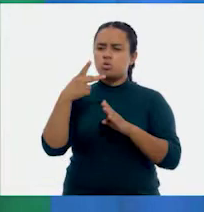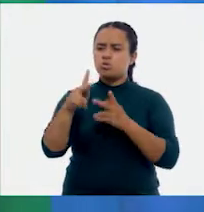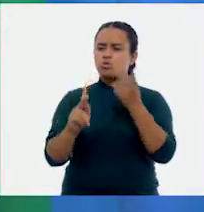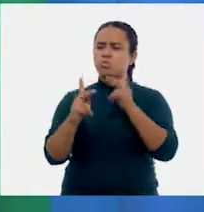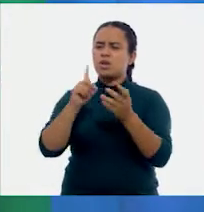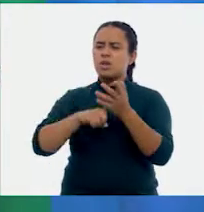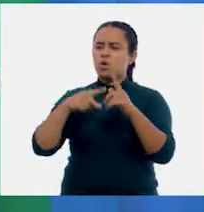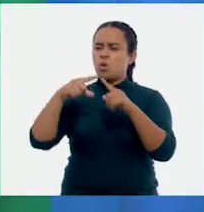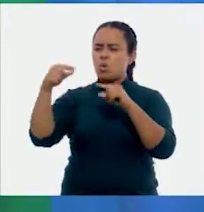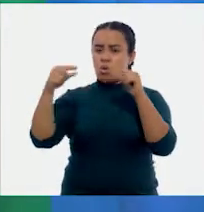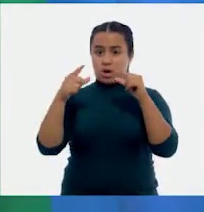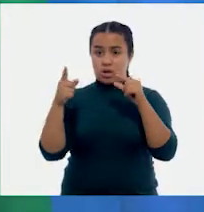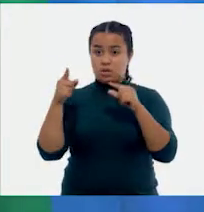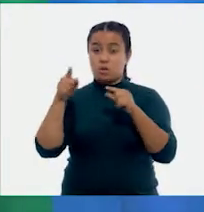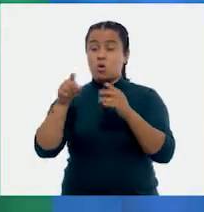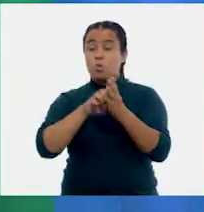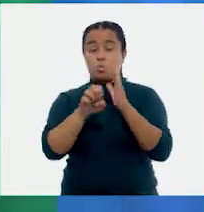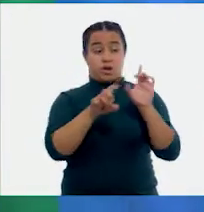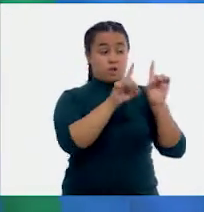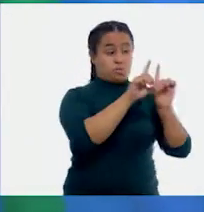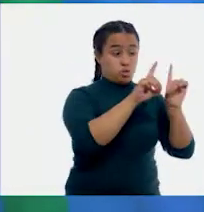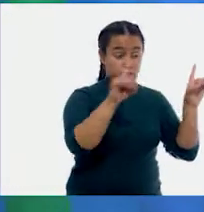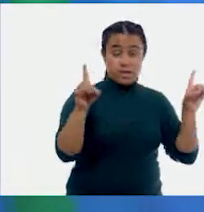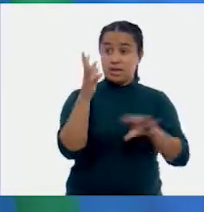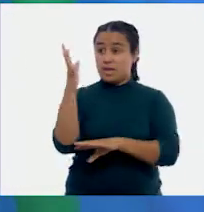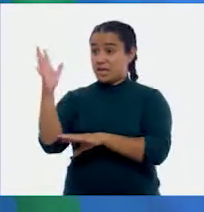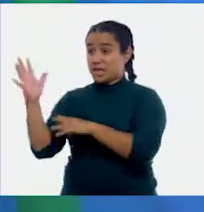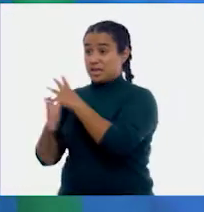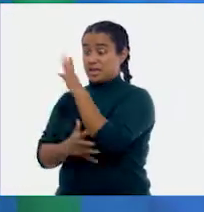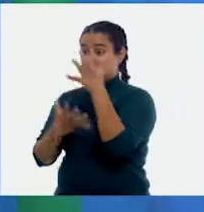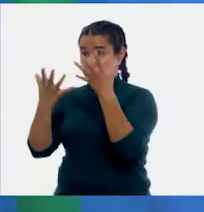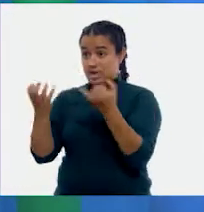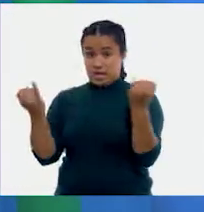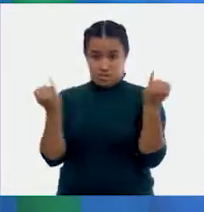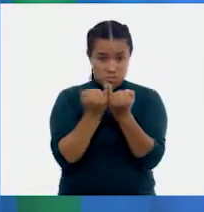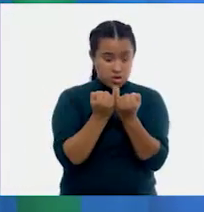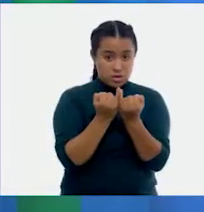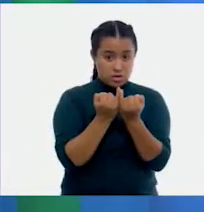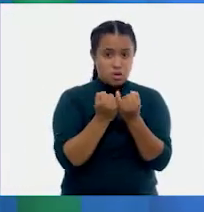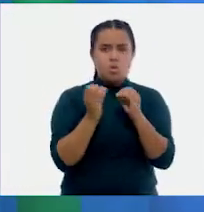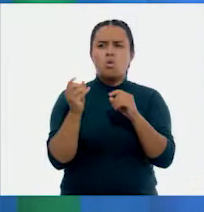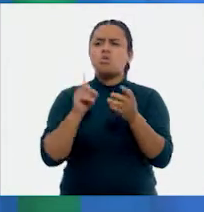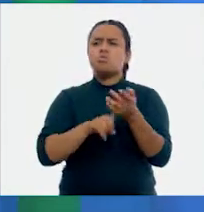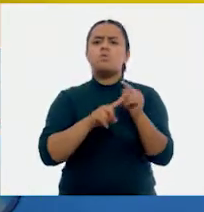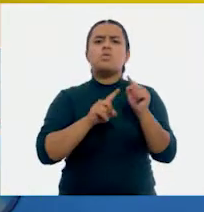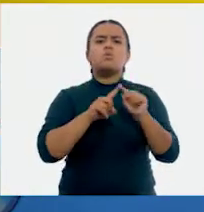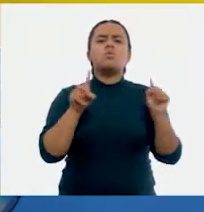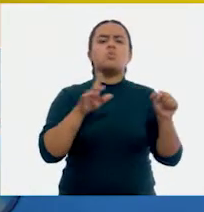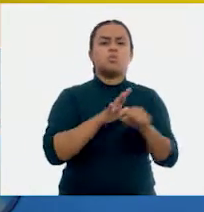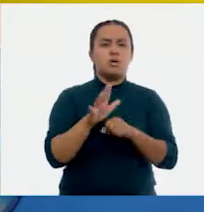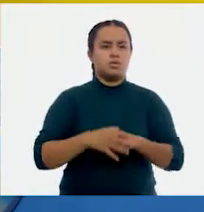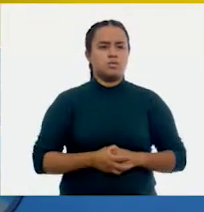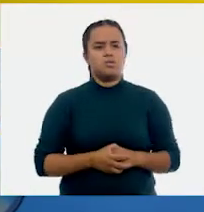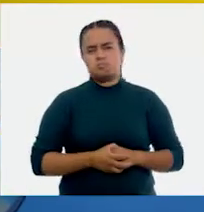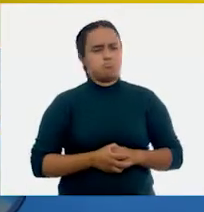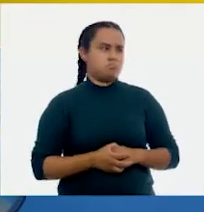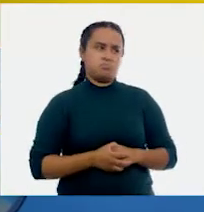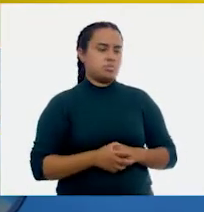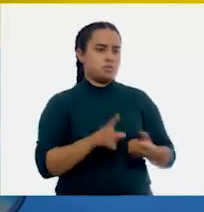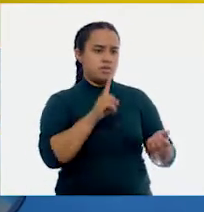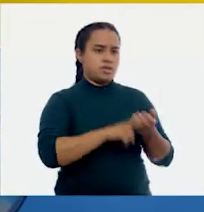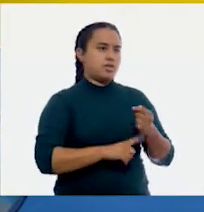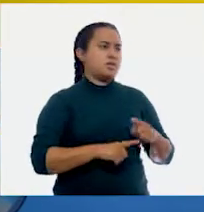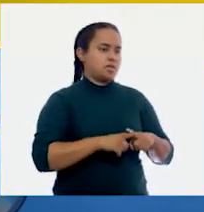plantas? ¿Son iguales en el desierto que en la selva? ¿Y qué diferencias hay? No, sí son